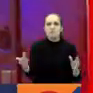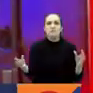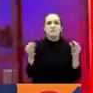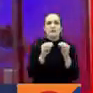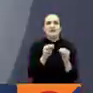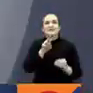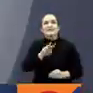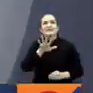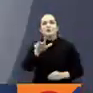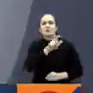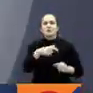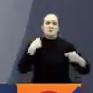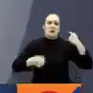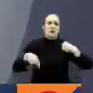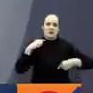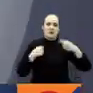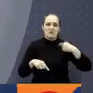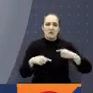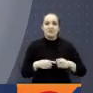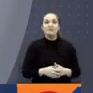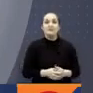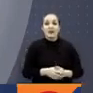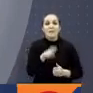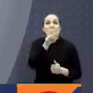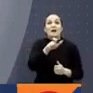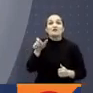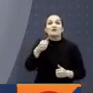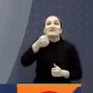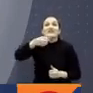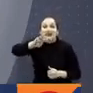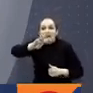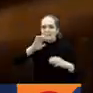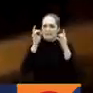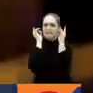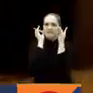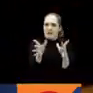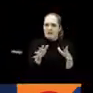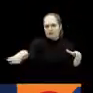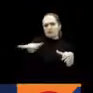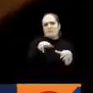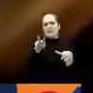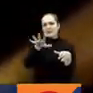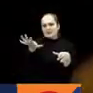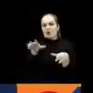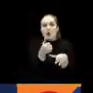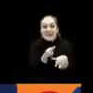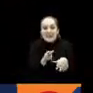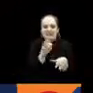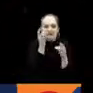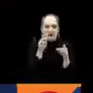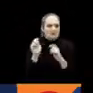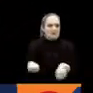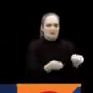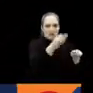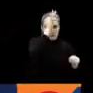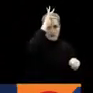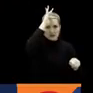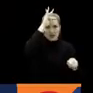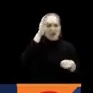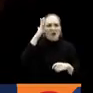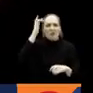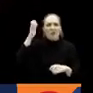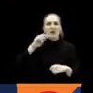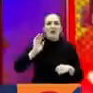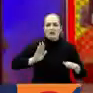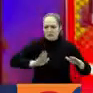25 lesionados. 13 de los lesionados tuvieron que ser trasladados a centros hospitalarios. Según información preliminar, el choque se produjo por una